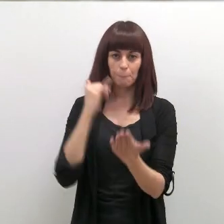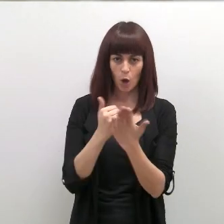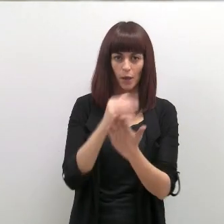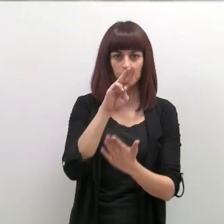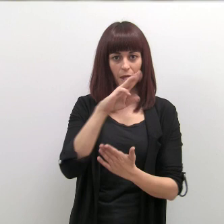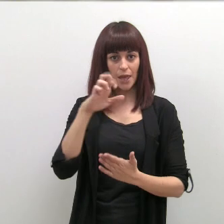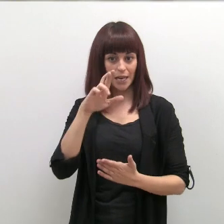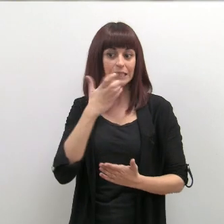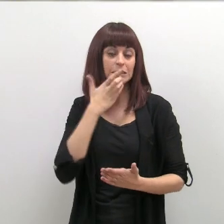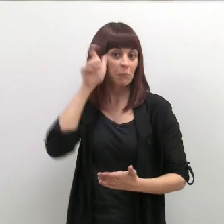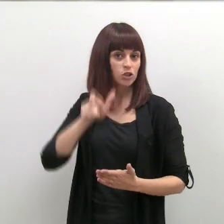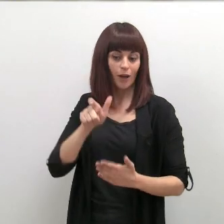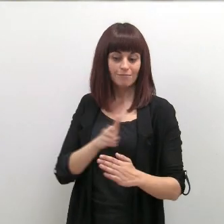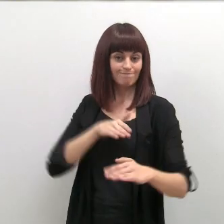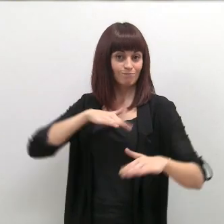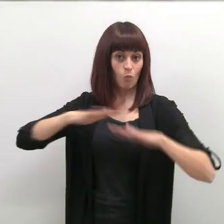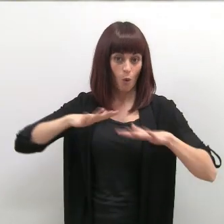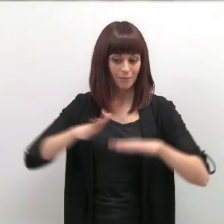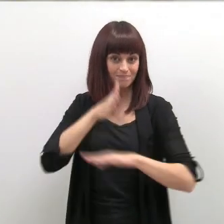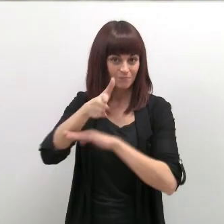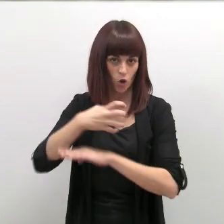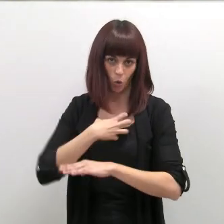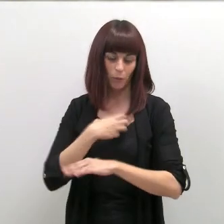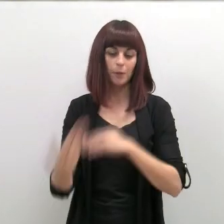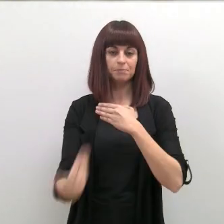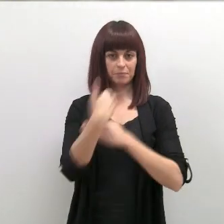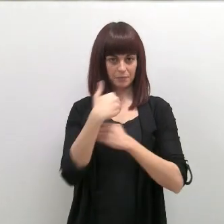para personas que no pueden desplazarse a los equipos de atención primaria.